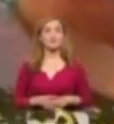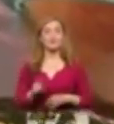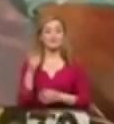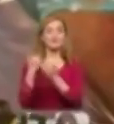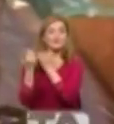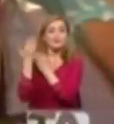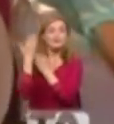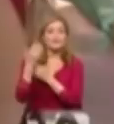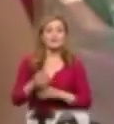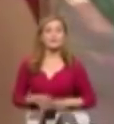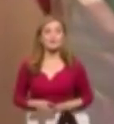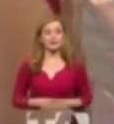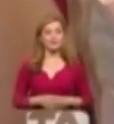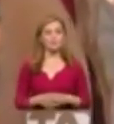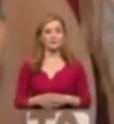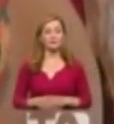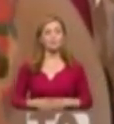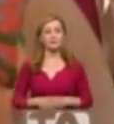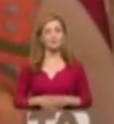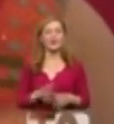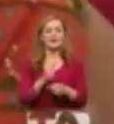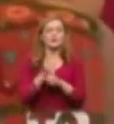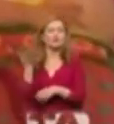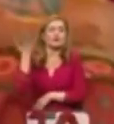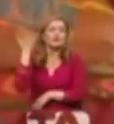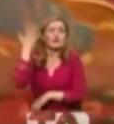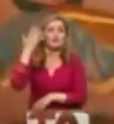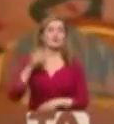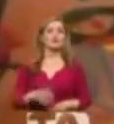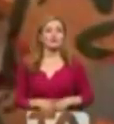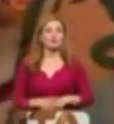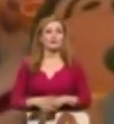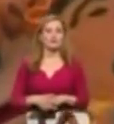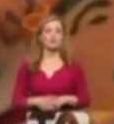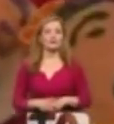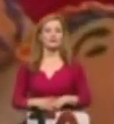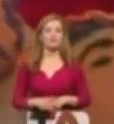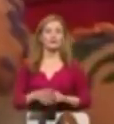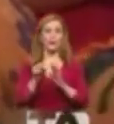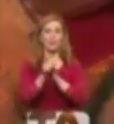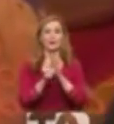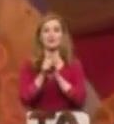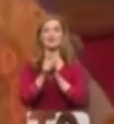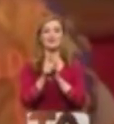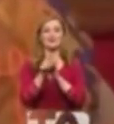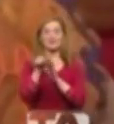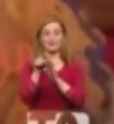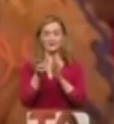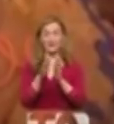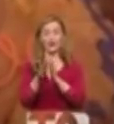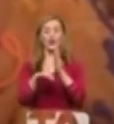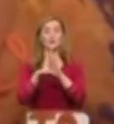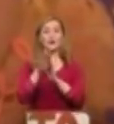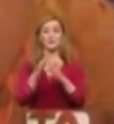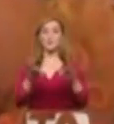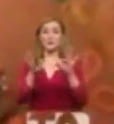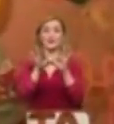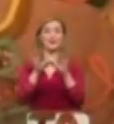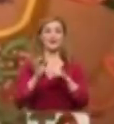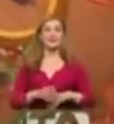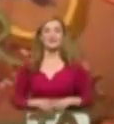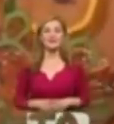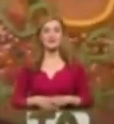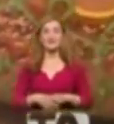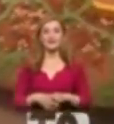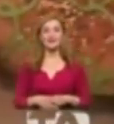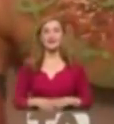antigüedad. Esto es lo que nosotros hacíamos antes, por eso está representado en estas figuras emblemáticas